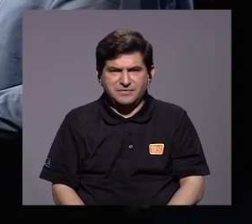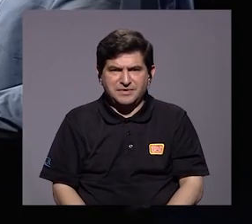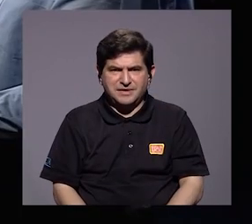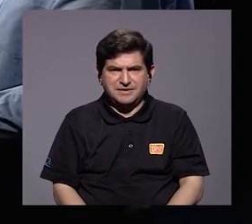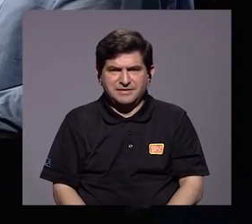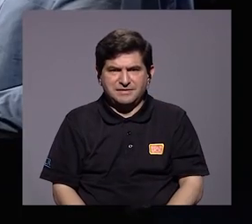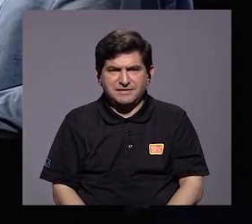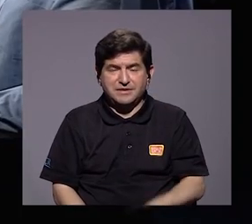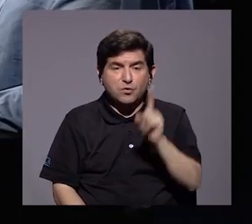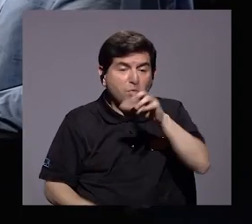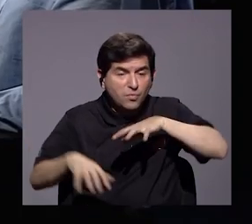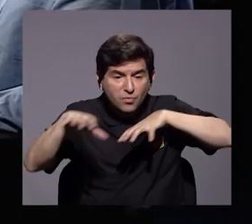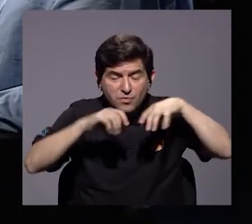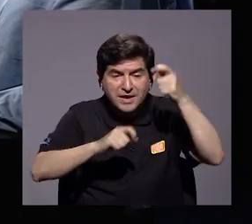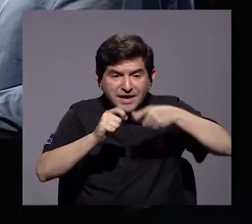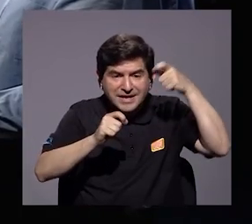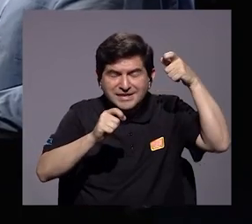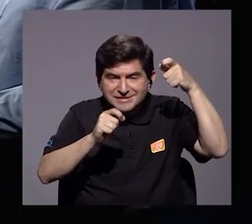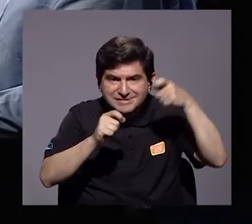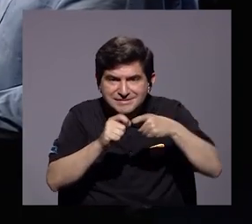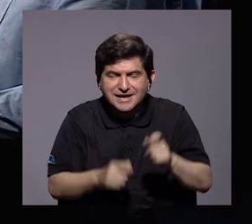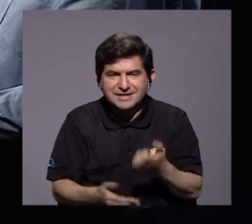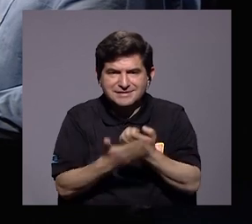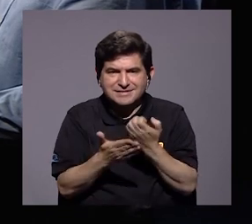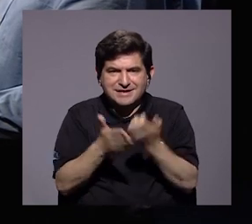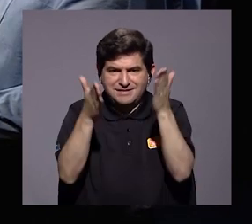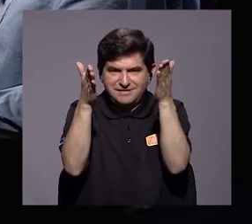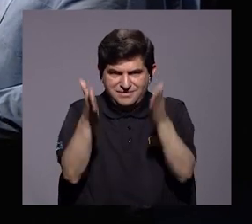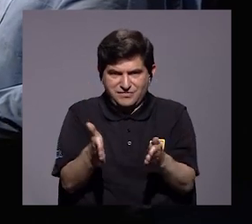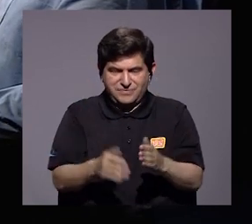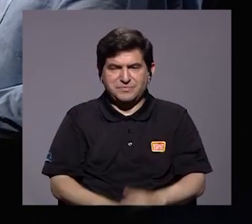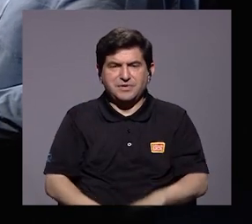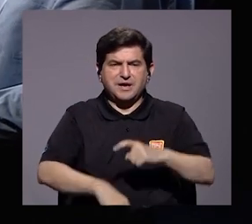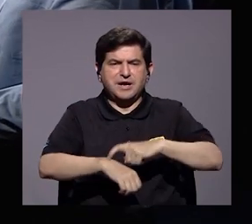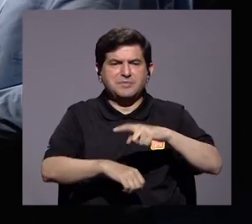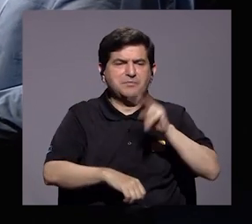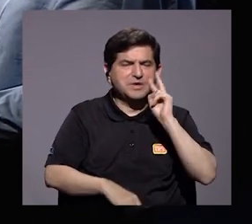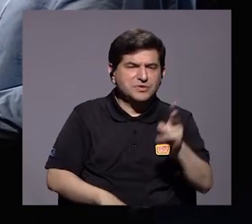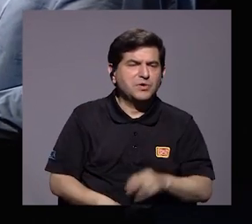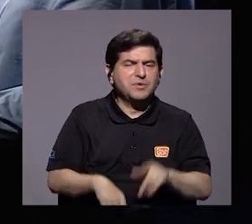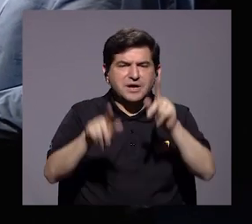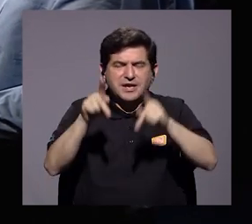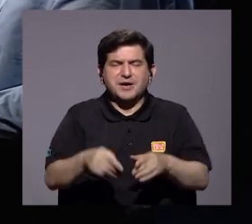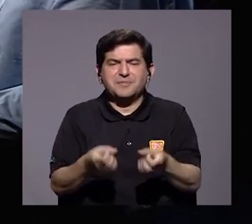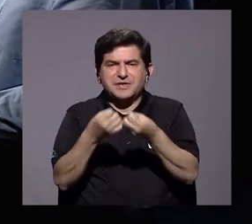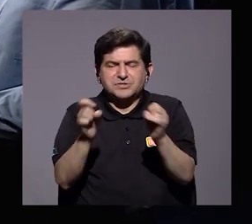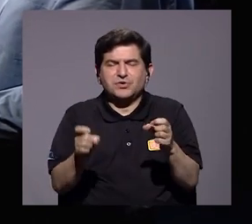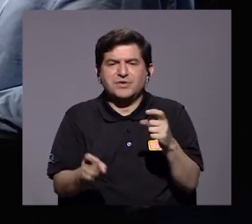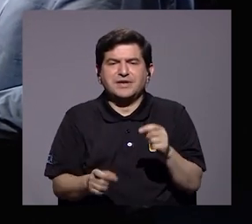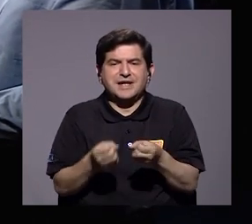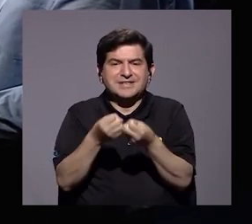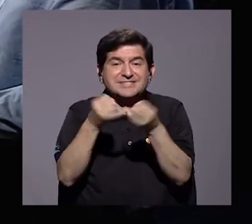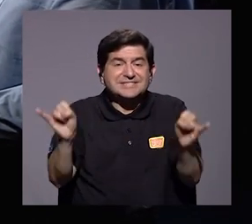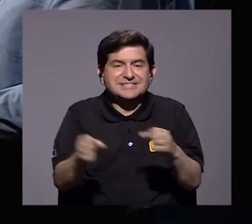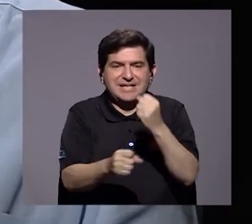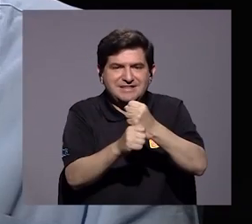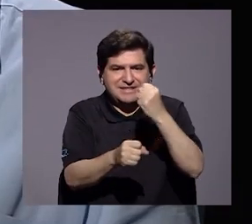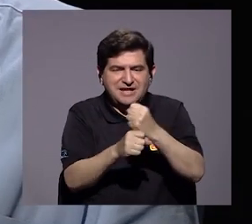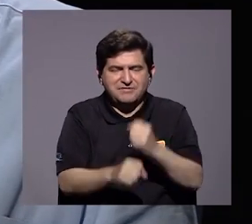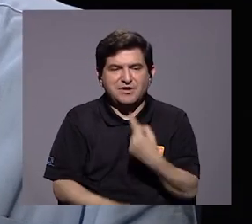en una acción concreta de un economista a la hora de ver el desempleado de decirle esta es una hoja de ruta